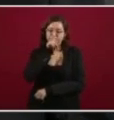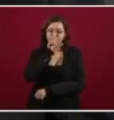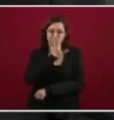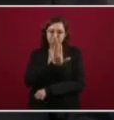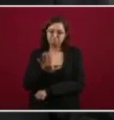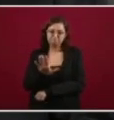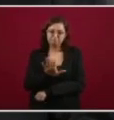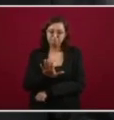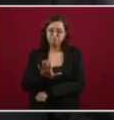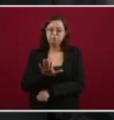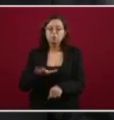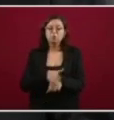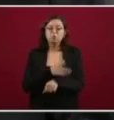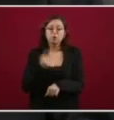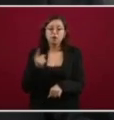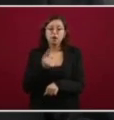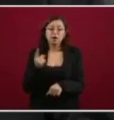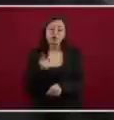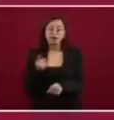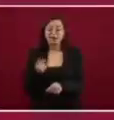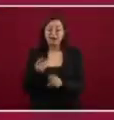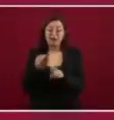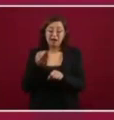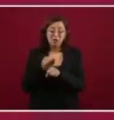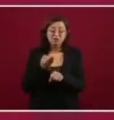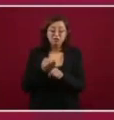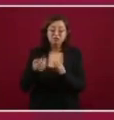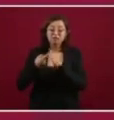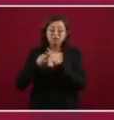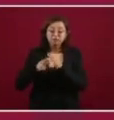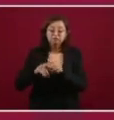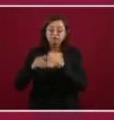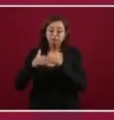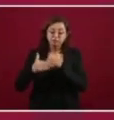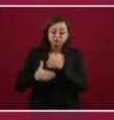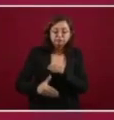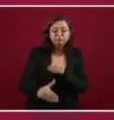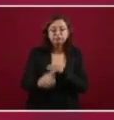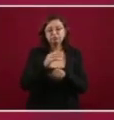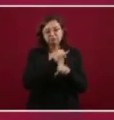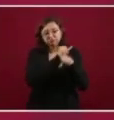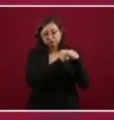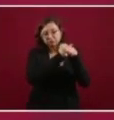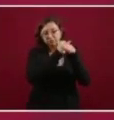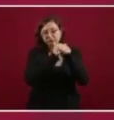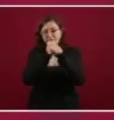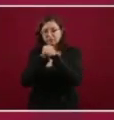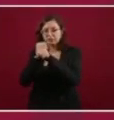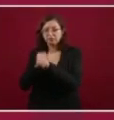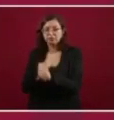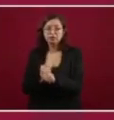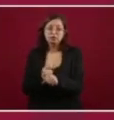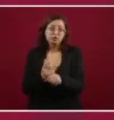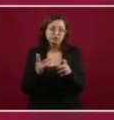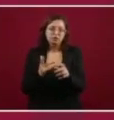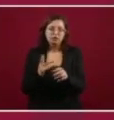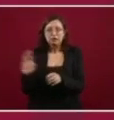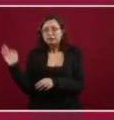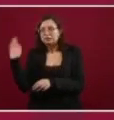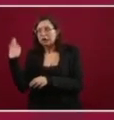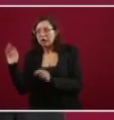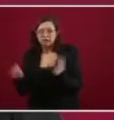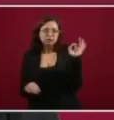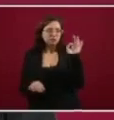apenas se está recogiendo la información. Para no caer en